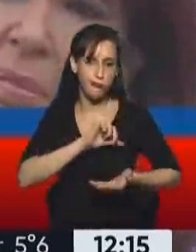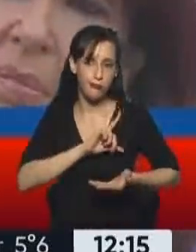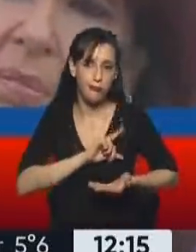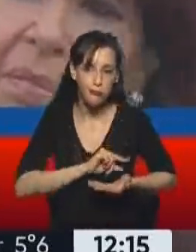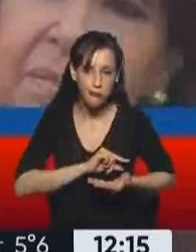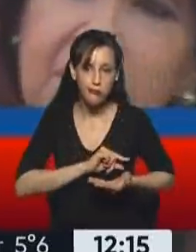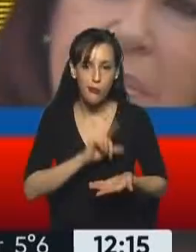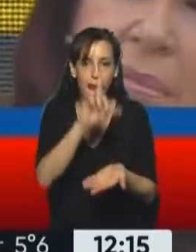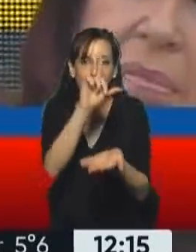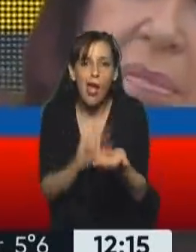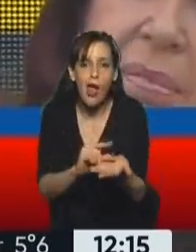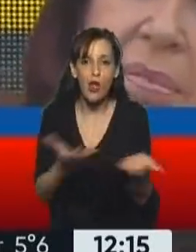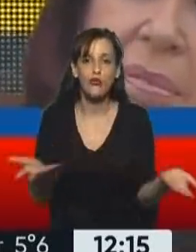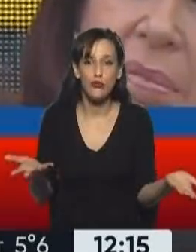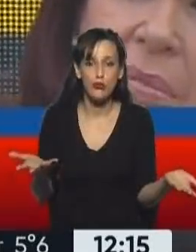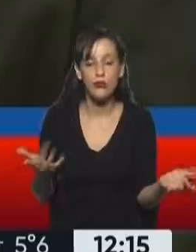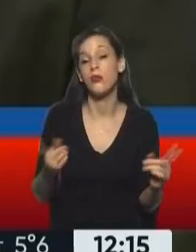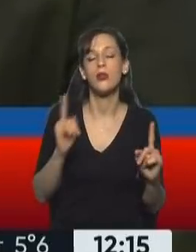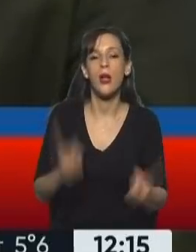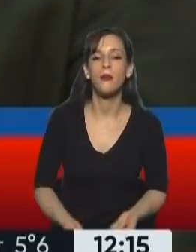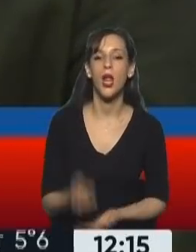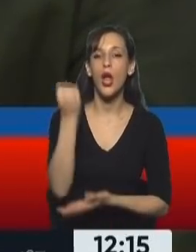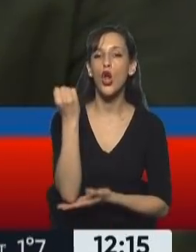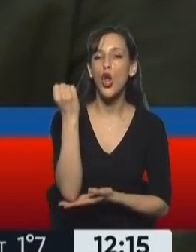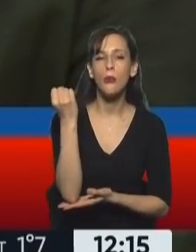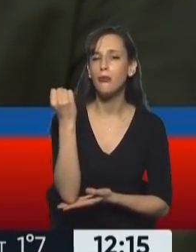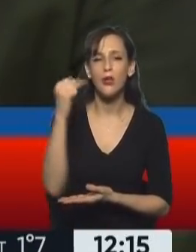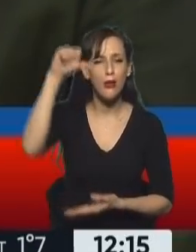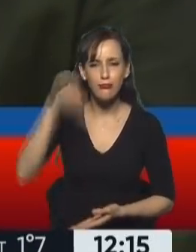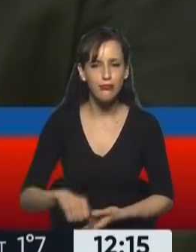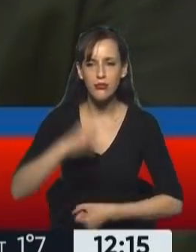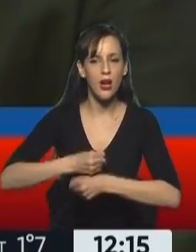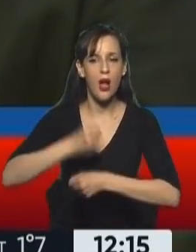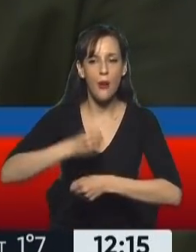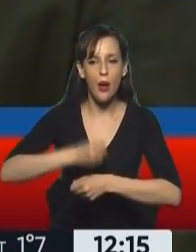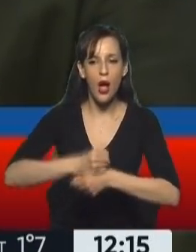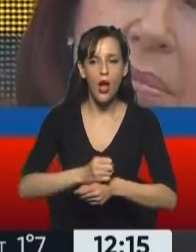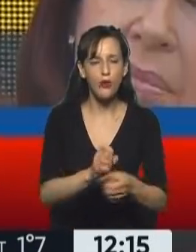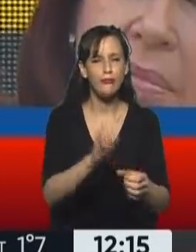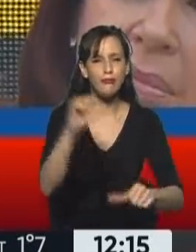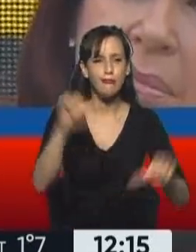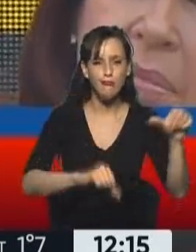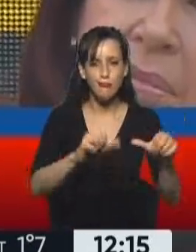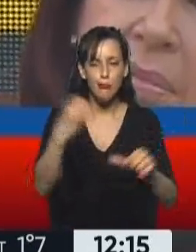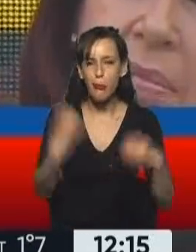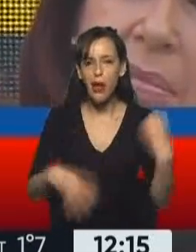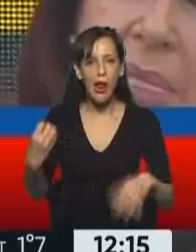generando una contracción de la economía que también significó la pérdida de trabajo de muchas y muchos.